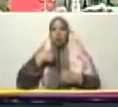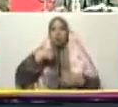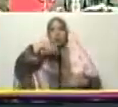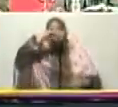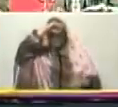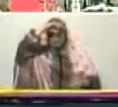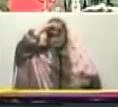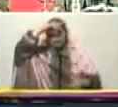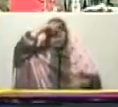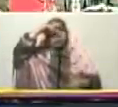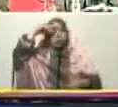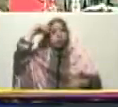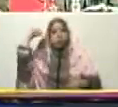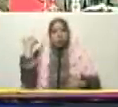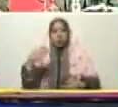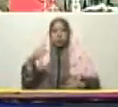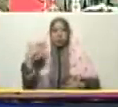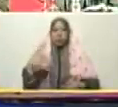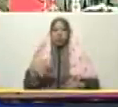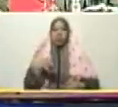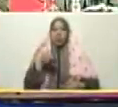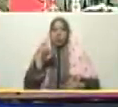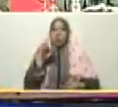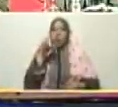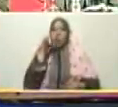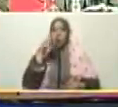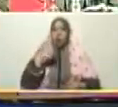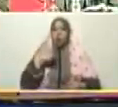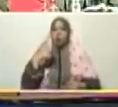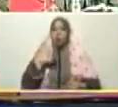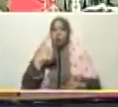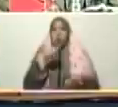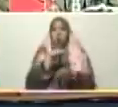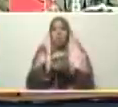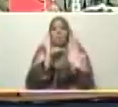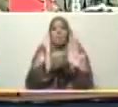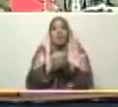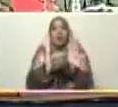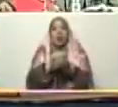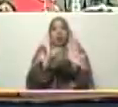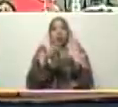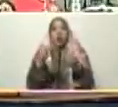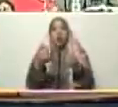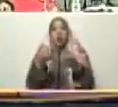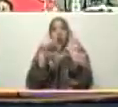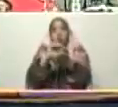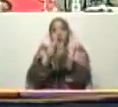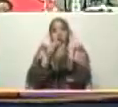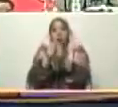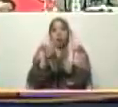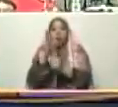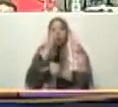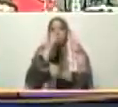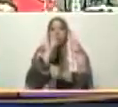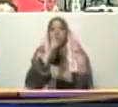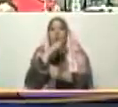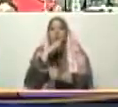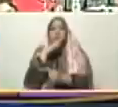gorda compadre y me voy a tomar un papelón con limón sin picante